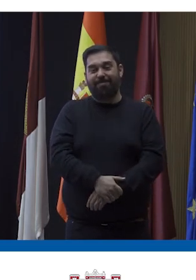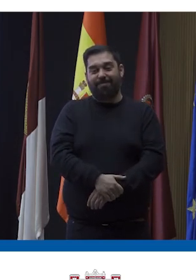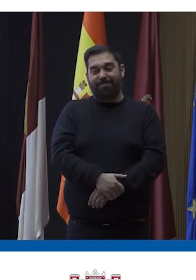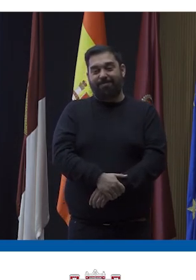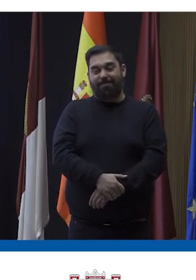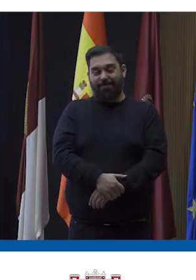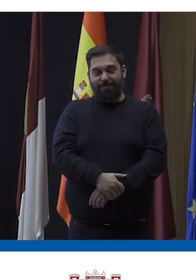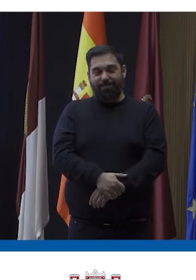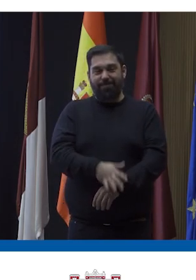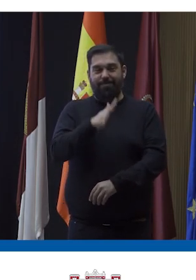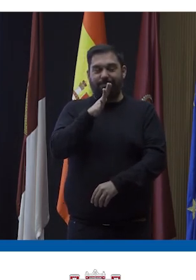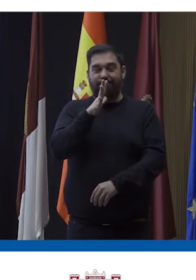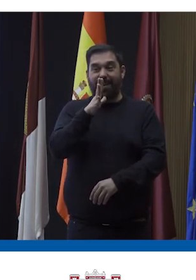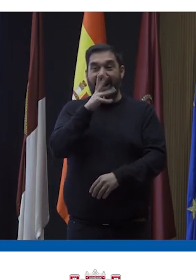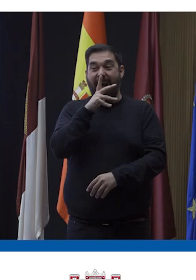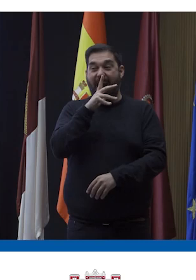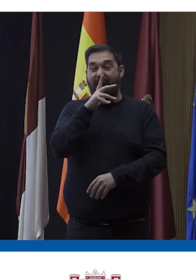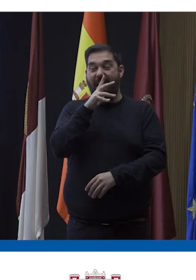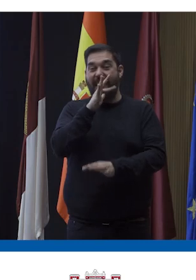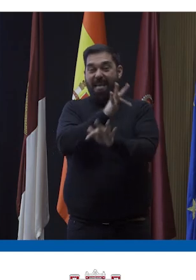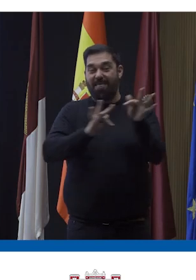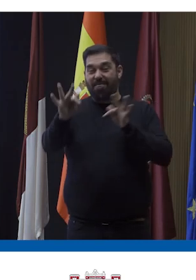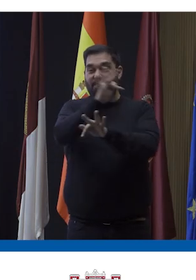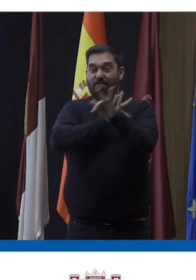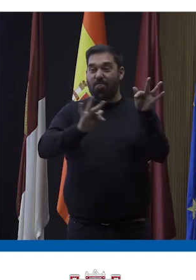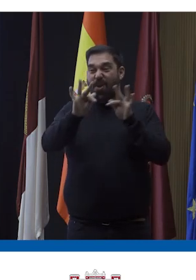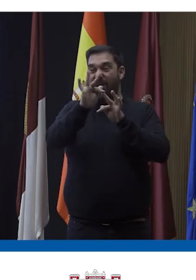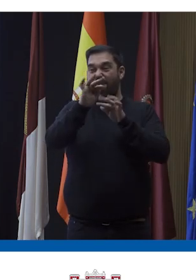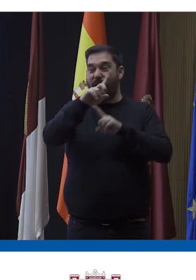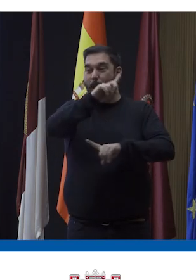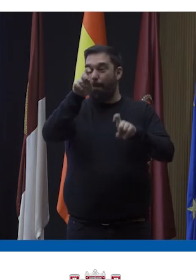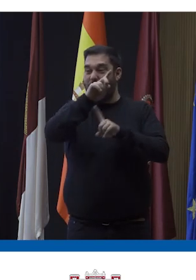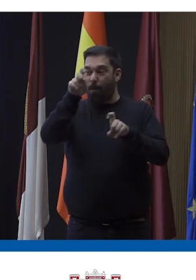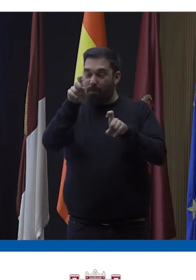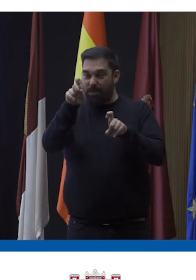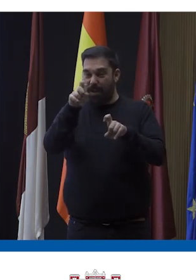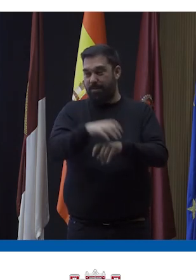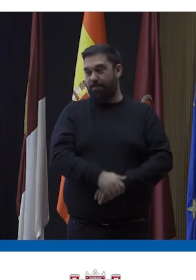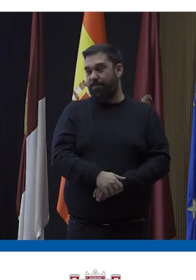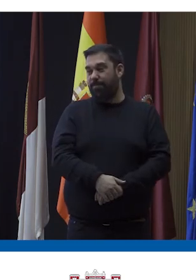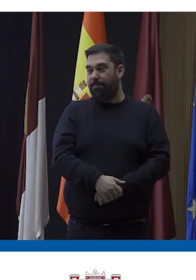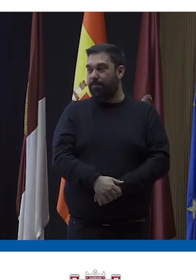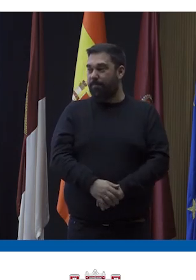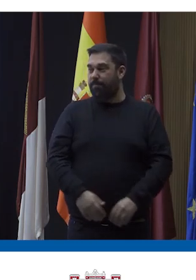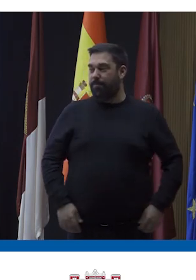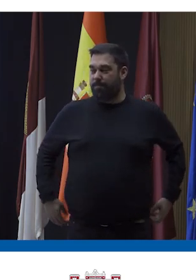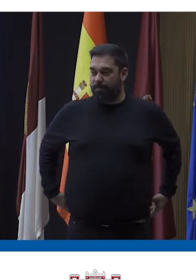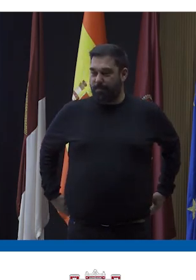Bueno, abrimos turno de preguntas. Abrimos turno de preguntas, Soraya. ¿Sí? Sí.